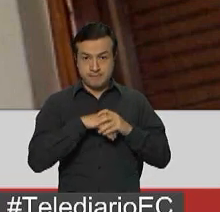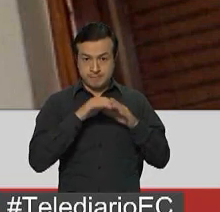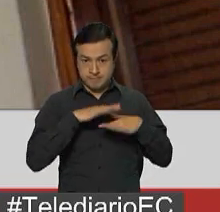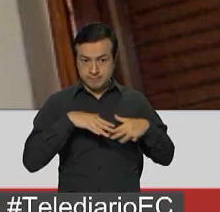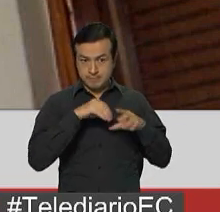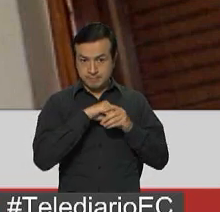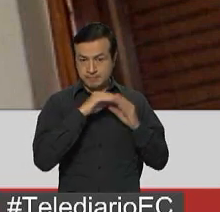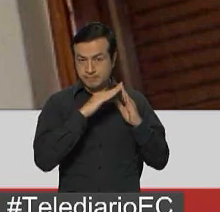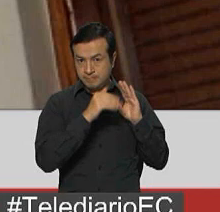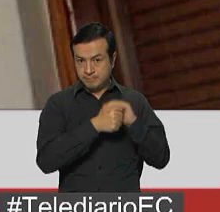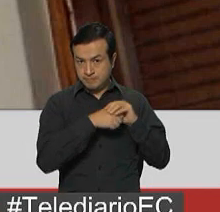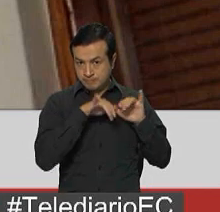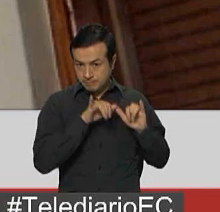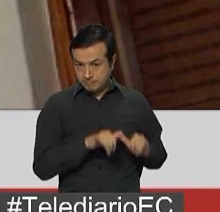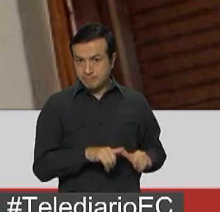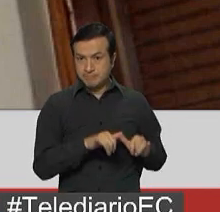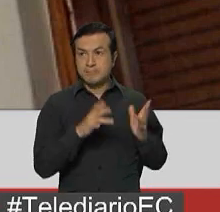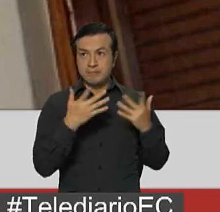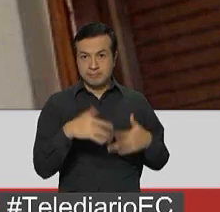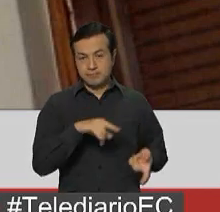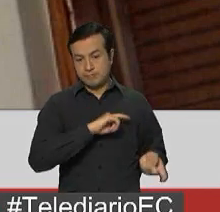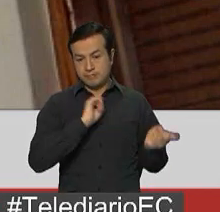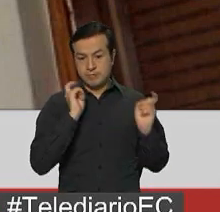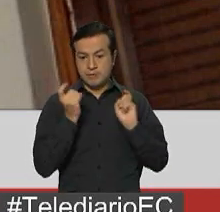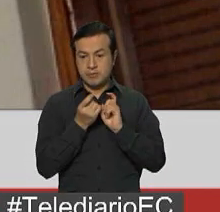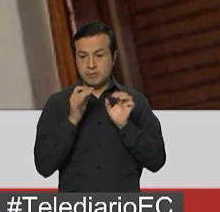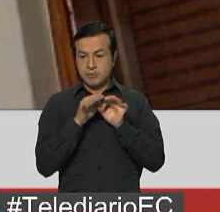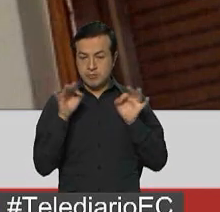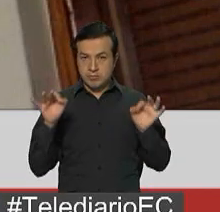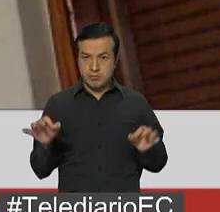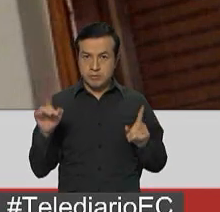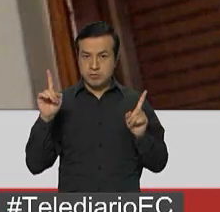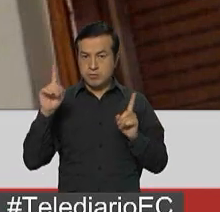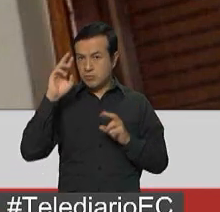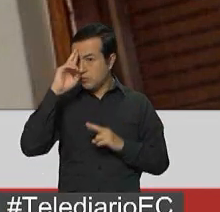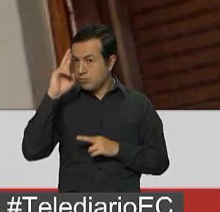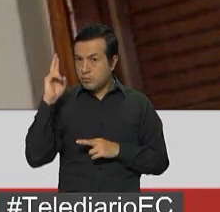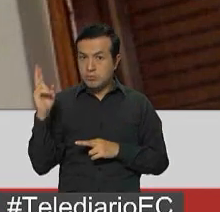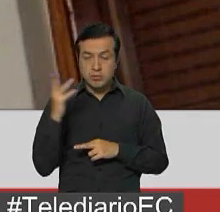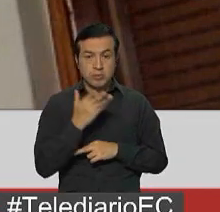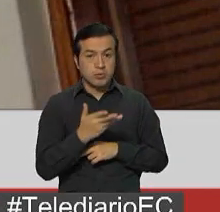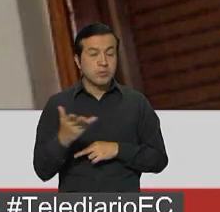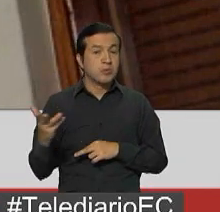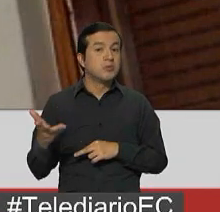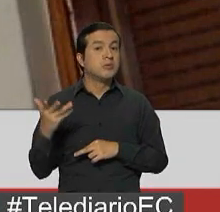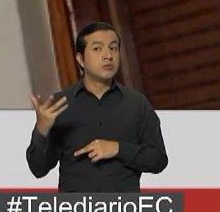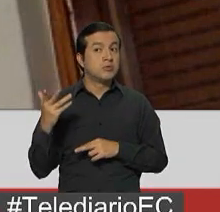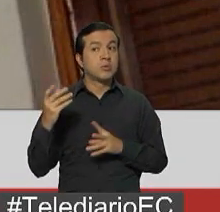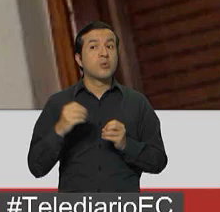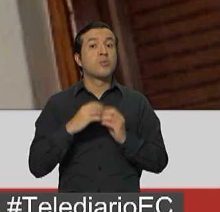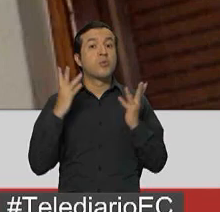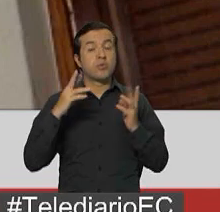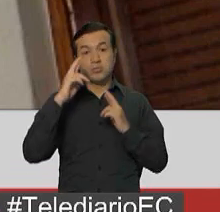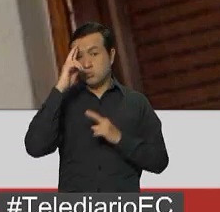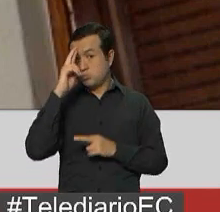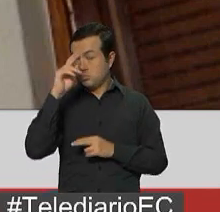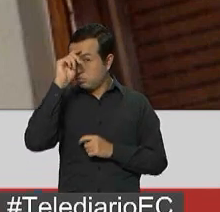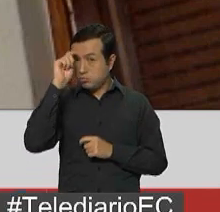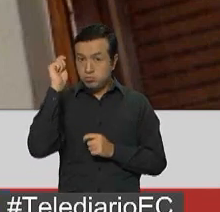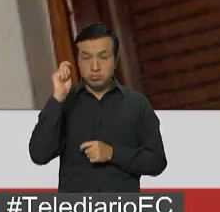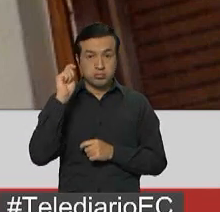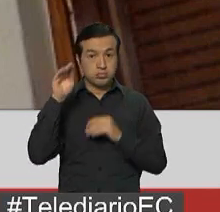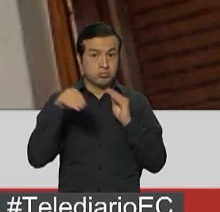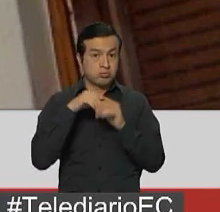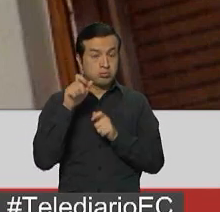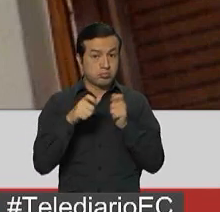nuestros hogares estamos pasando entonces ya a esta etapa del distanciamiento social que implica mucha disciplina por parte de